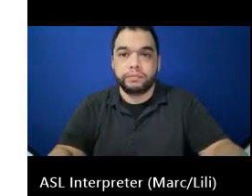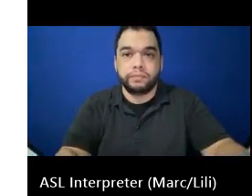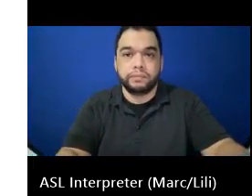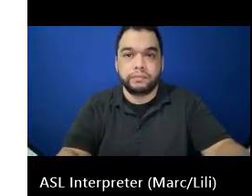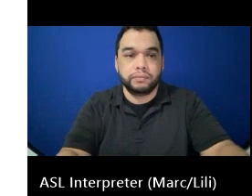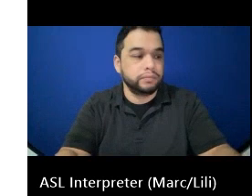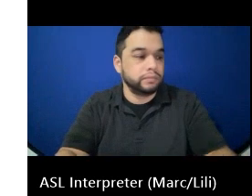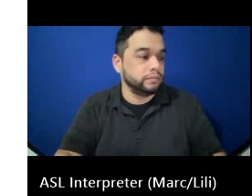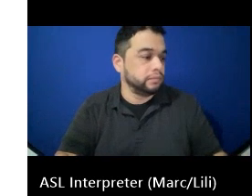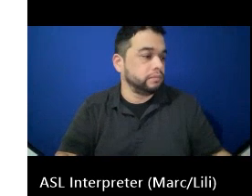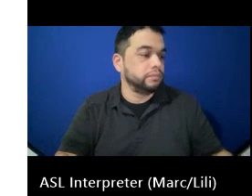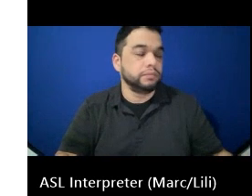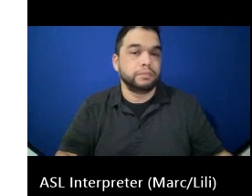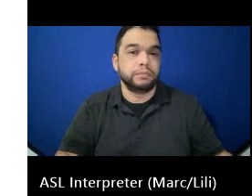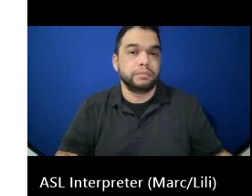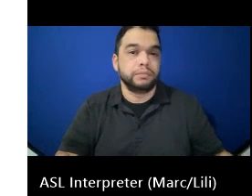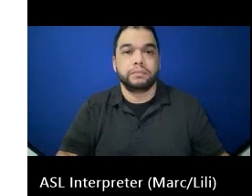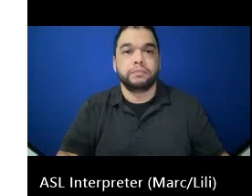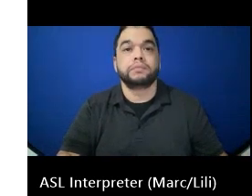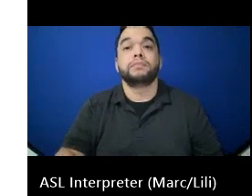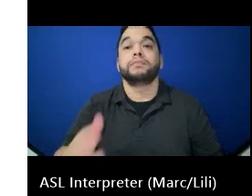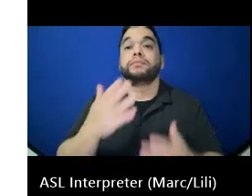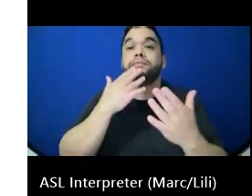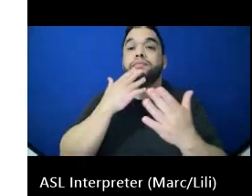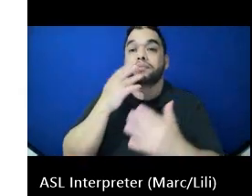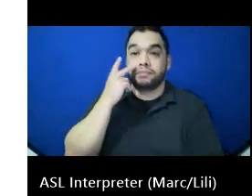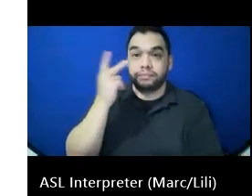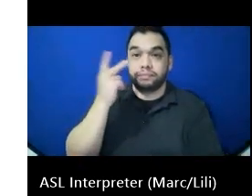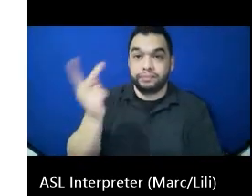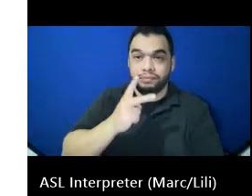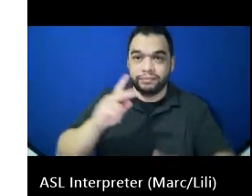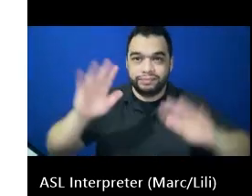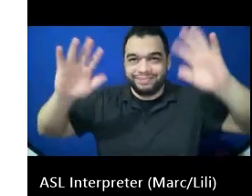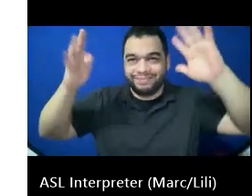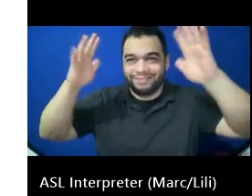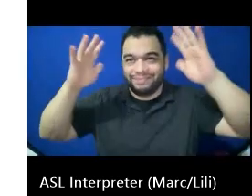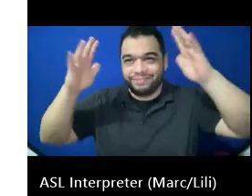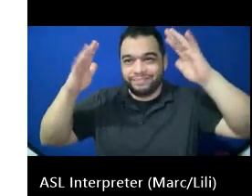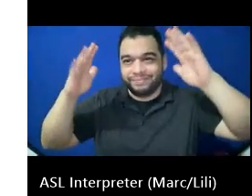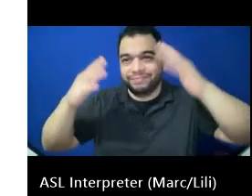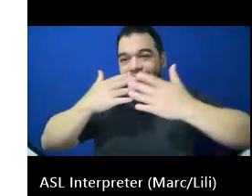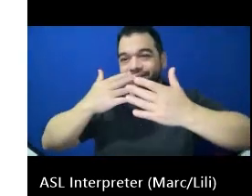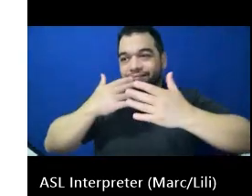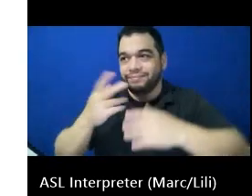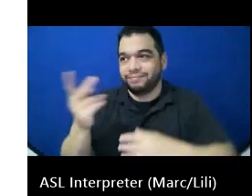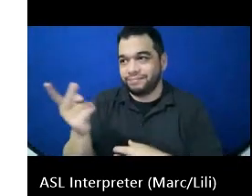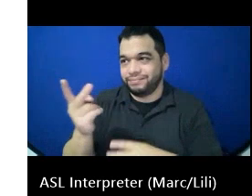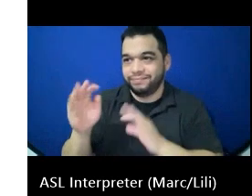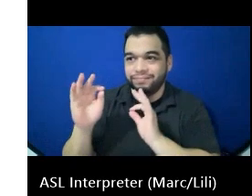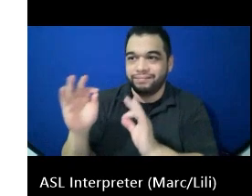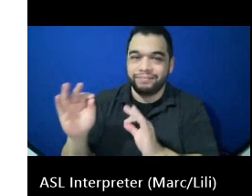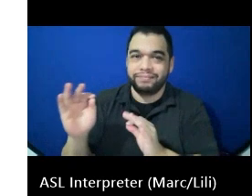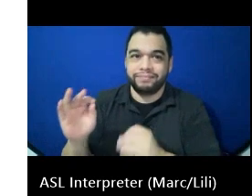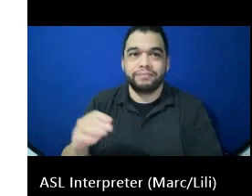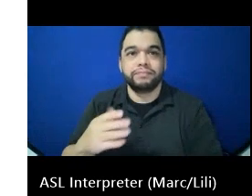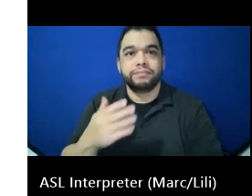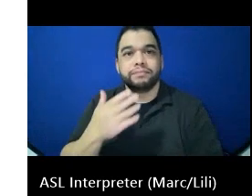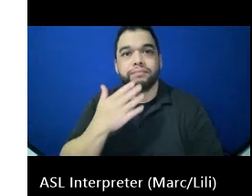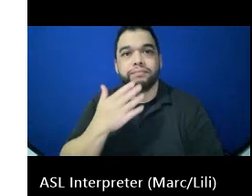sea útil. Un aplauso virtual a los colegas, a nuestro director y a la doctora Viviana. Gracias por